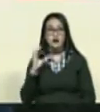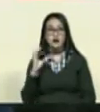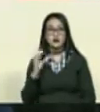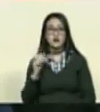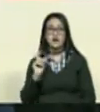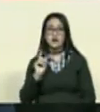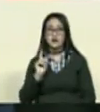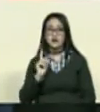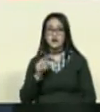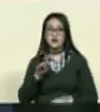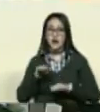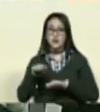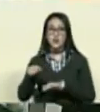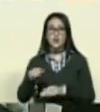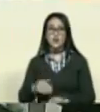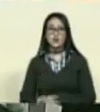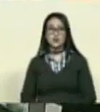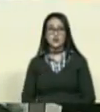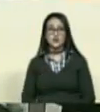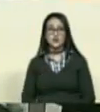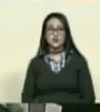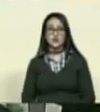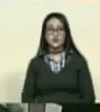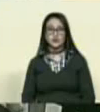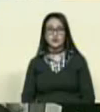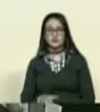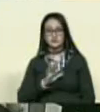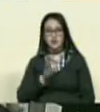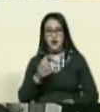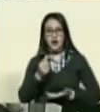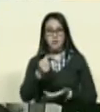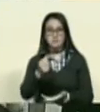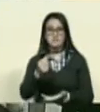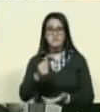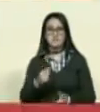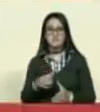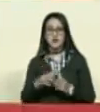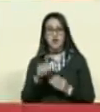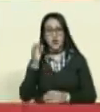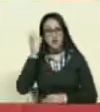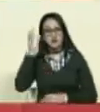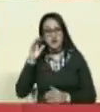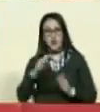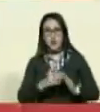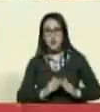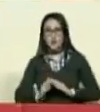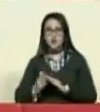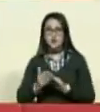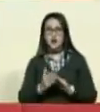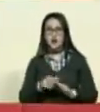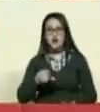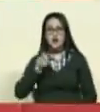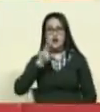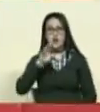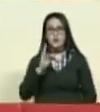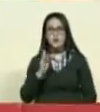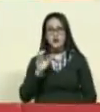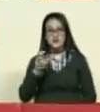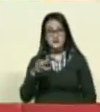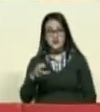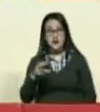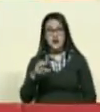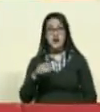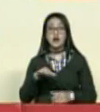debe recibir el apoyo de los CLAP, de los consejos comunales, de la UVC, del Gran